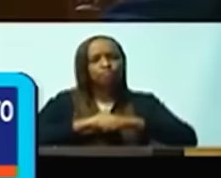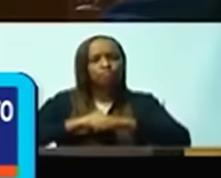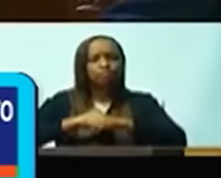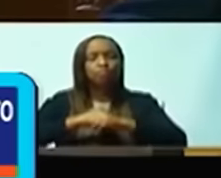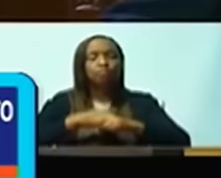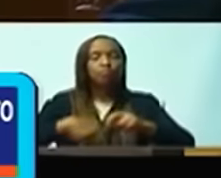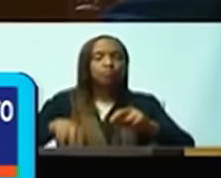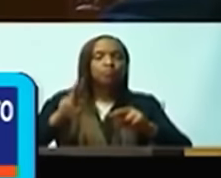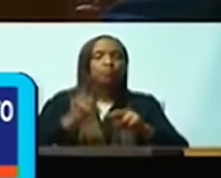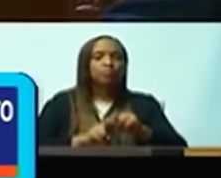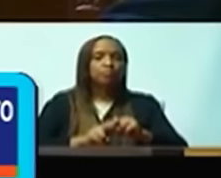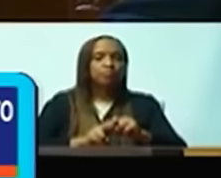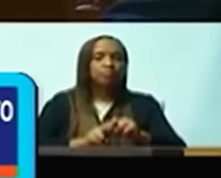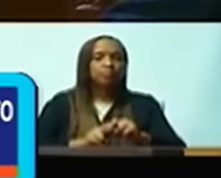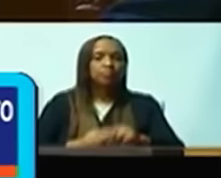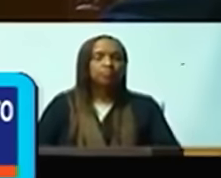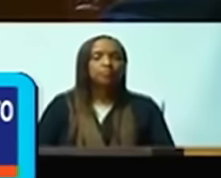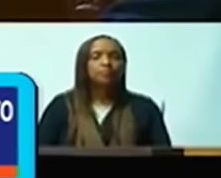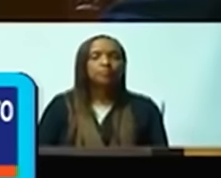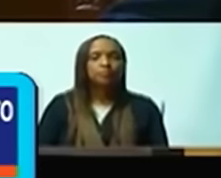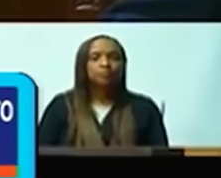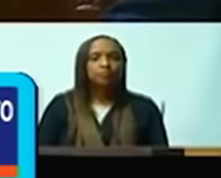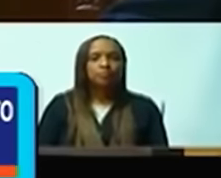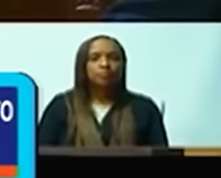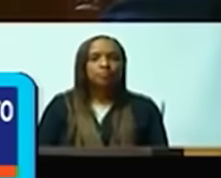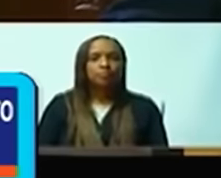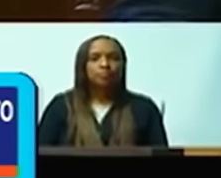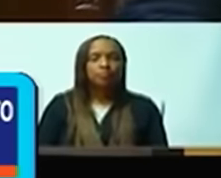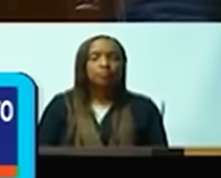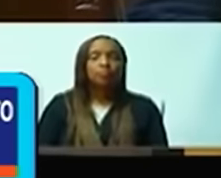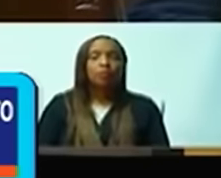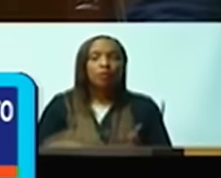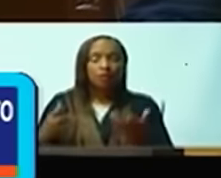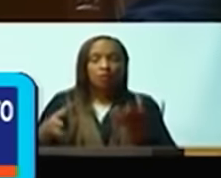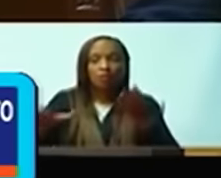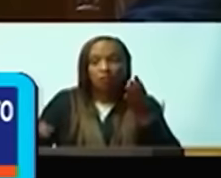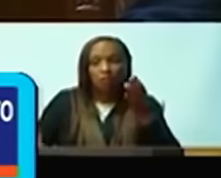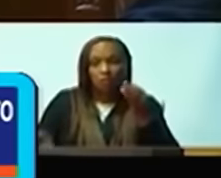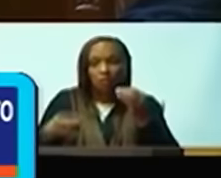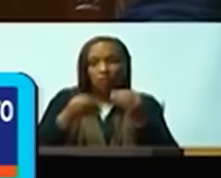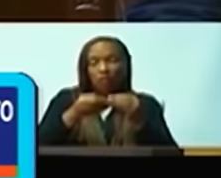le añade es una garantía, para que sepan lo que estamos votando,